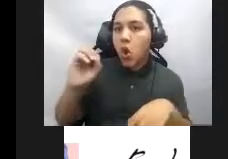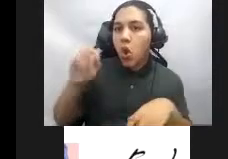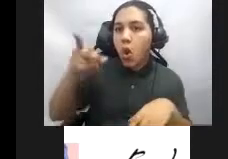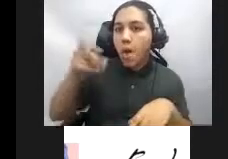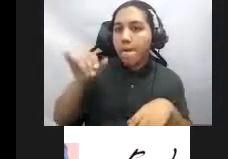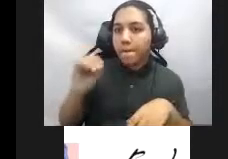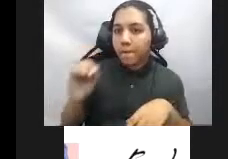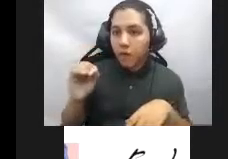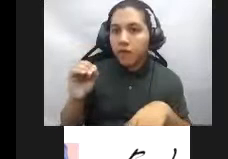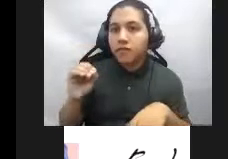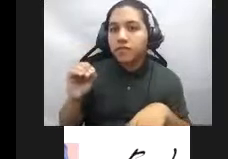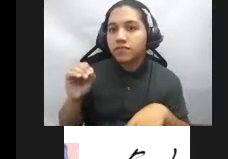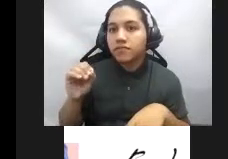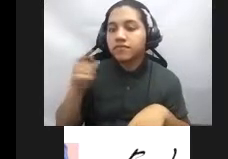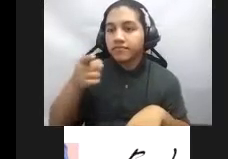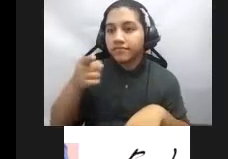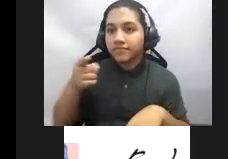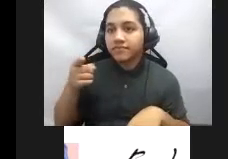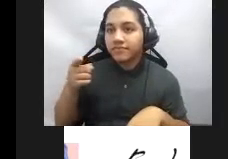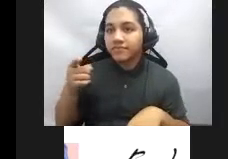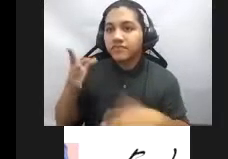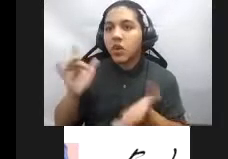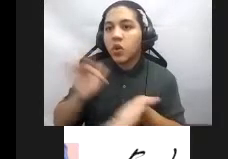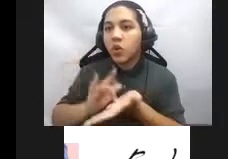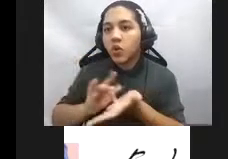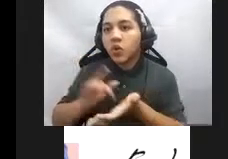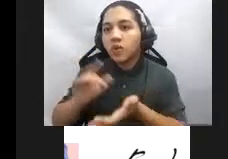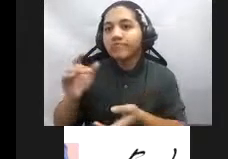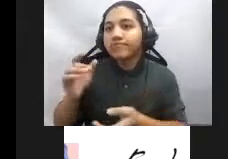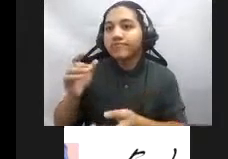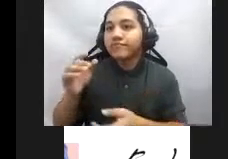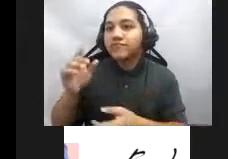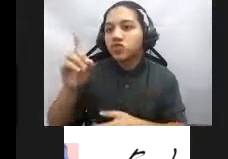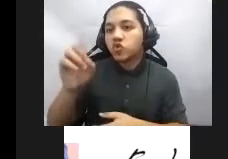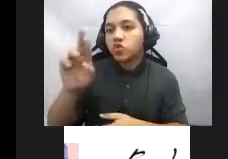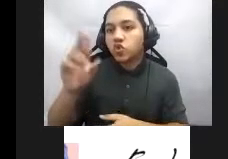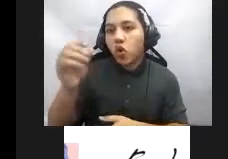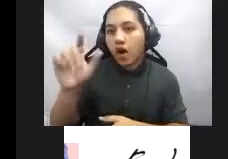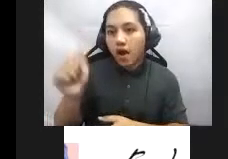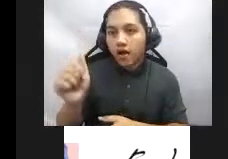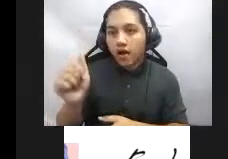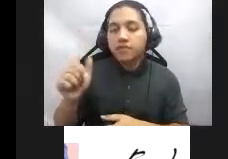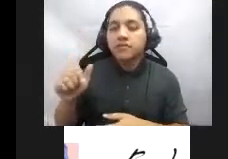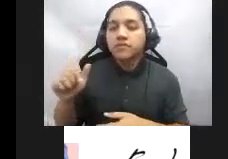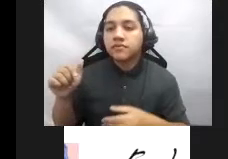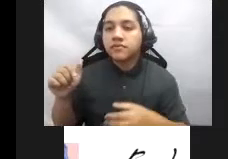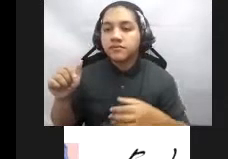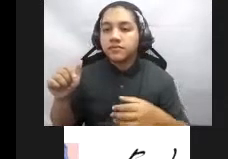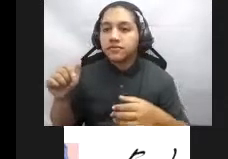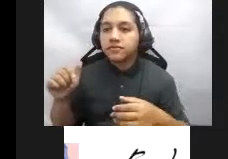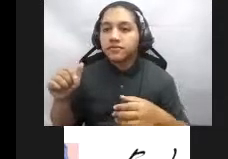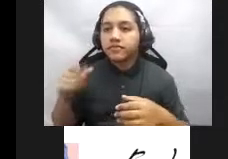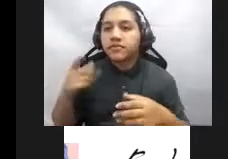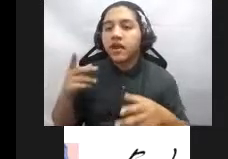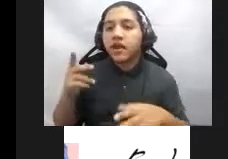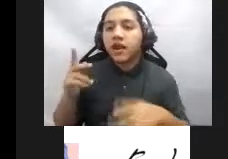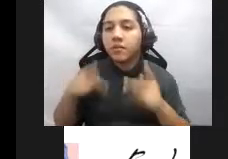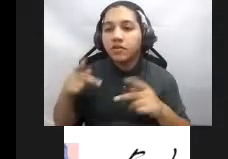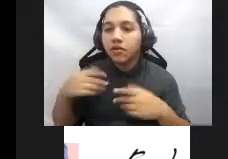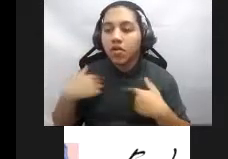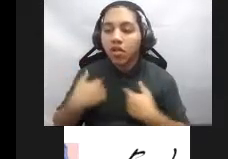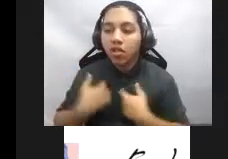conocer, es una droga, ¿verdad? Que pone a la gente perezosa, pone a la